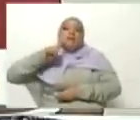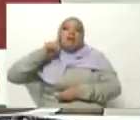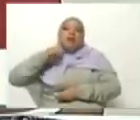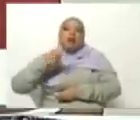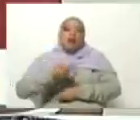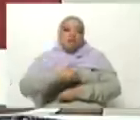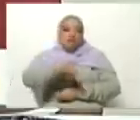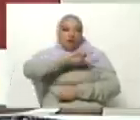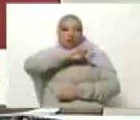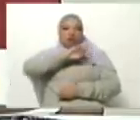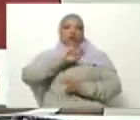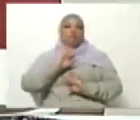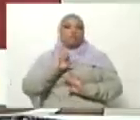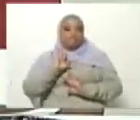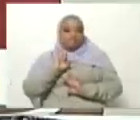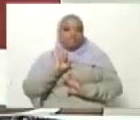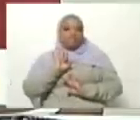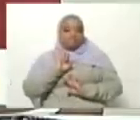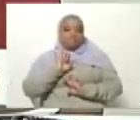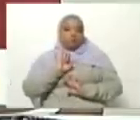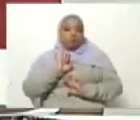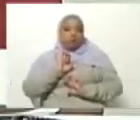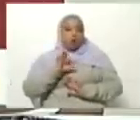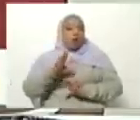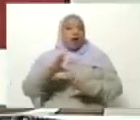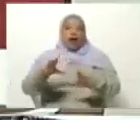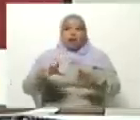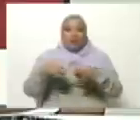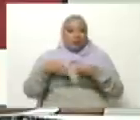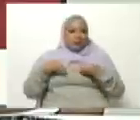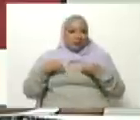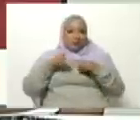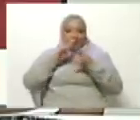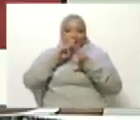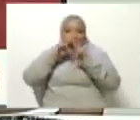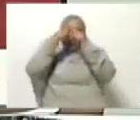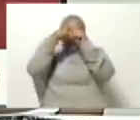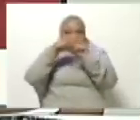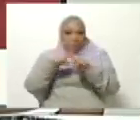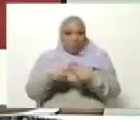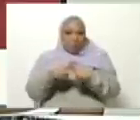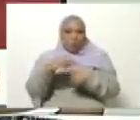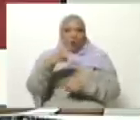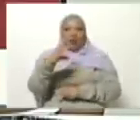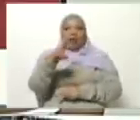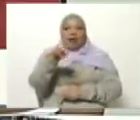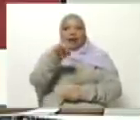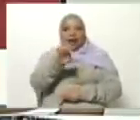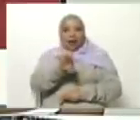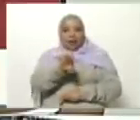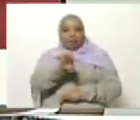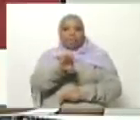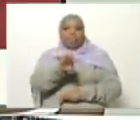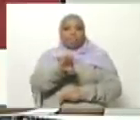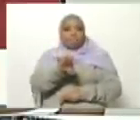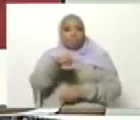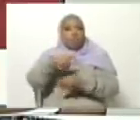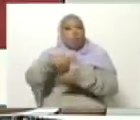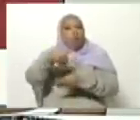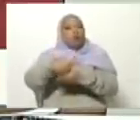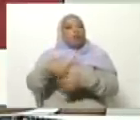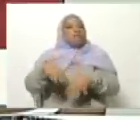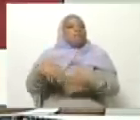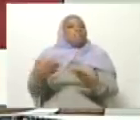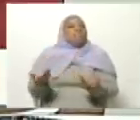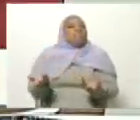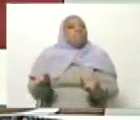Ganaron, reconocieron al CNE. Para ser coherentes, ellos deberían haber